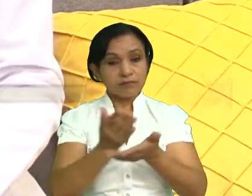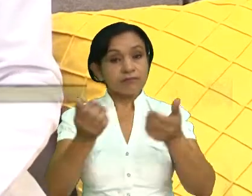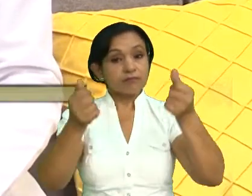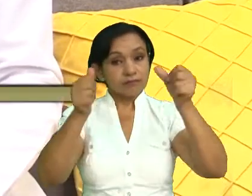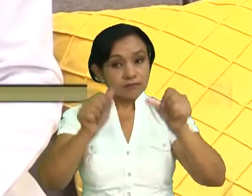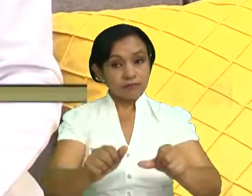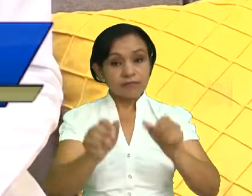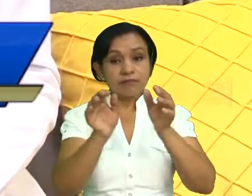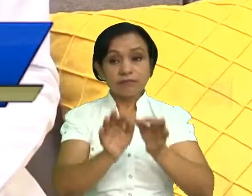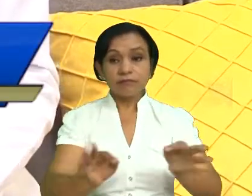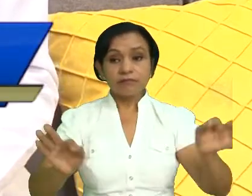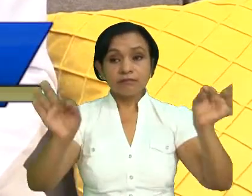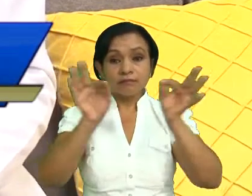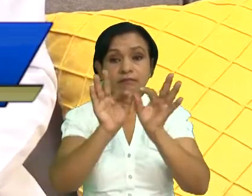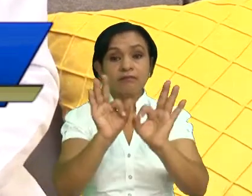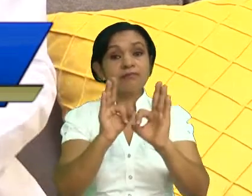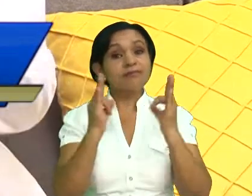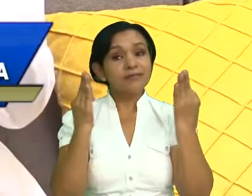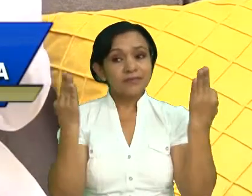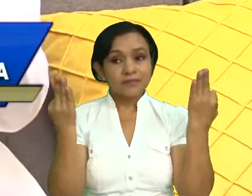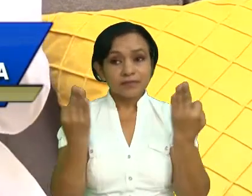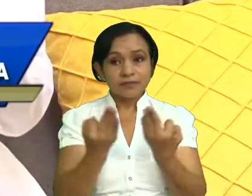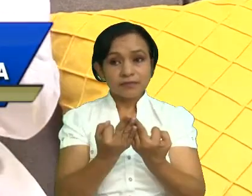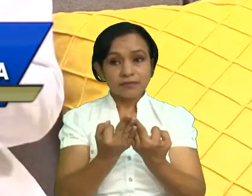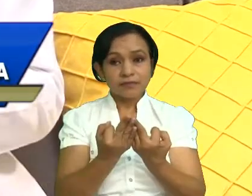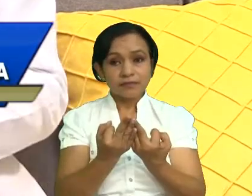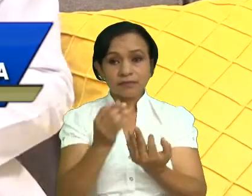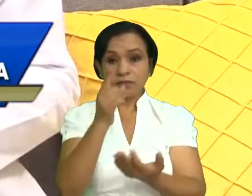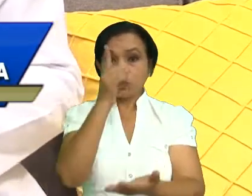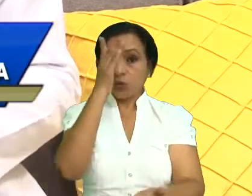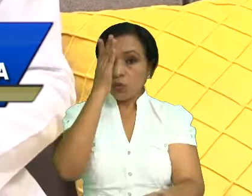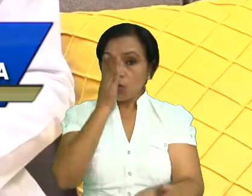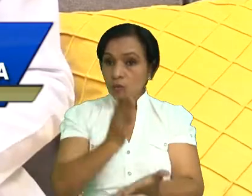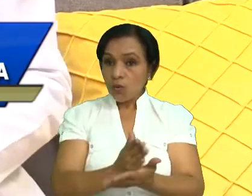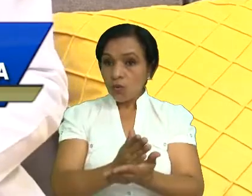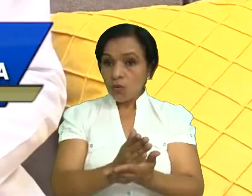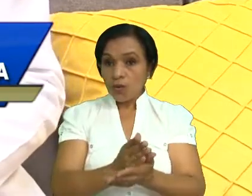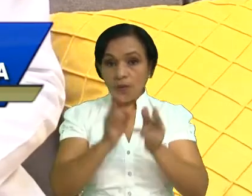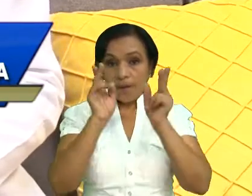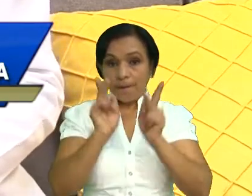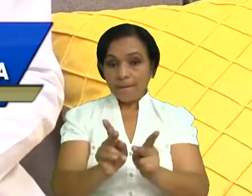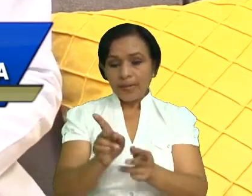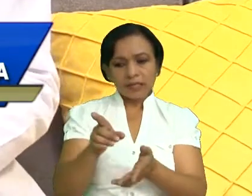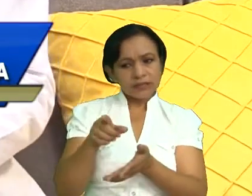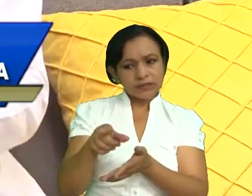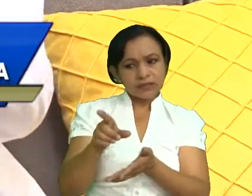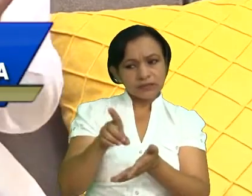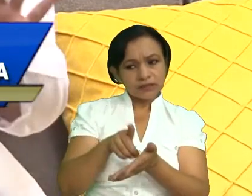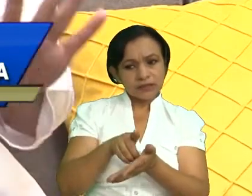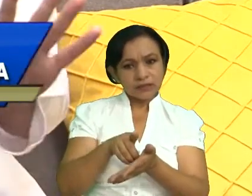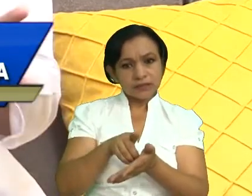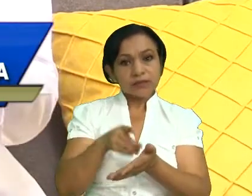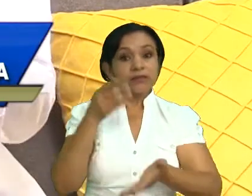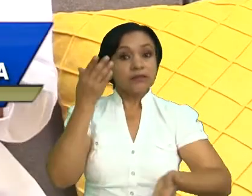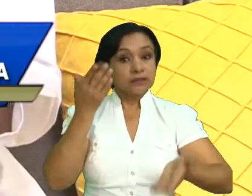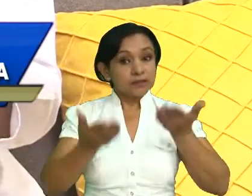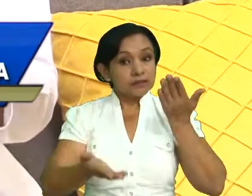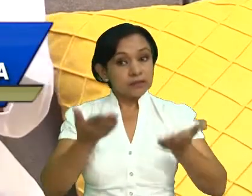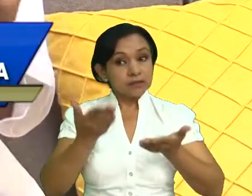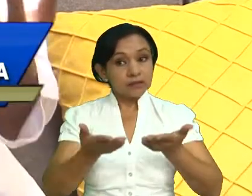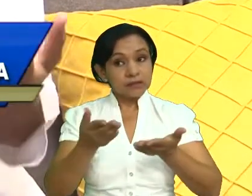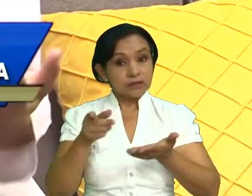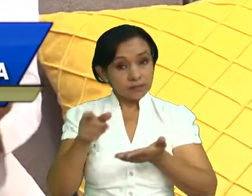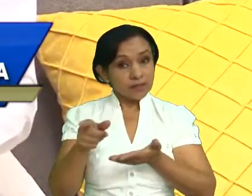pero principalmente la familia. Una vez que se identifica un caso sospechoso y que probablemente